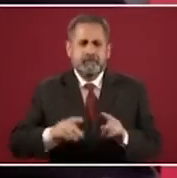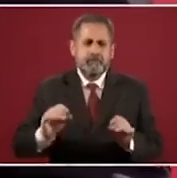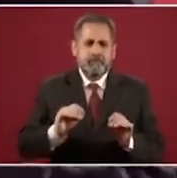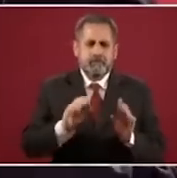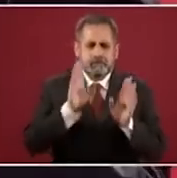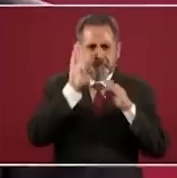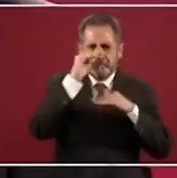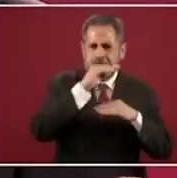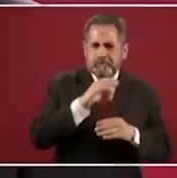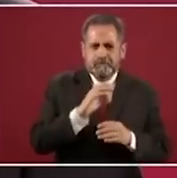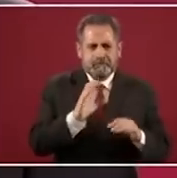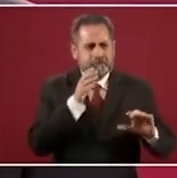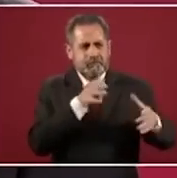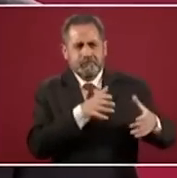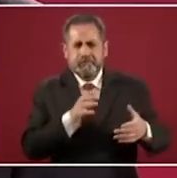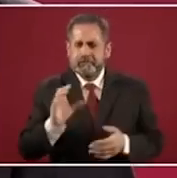también.